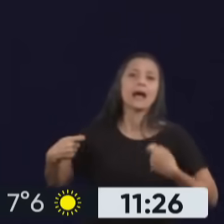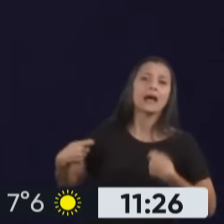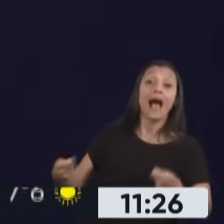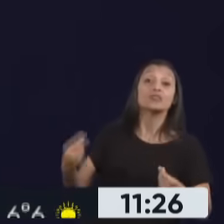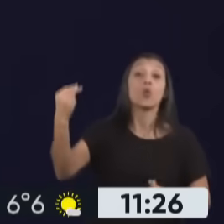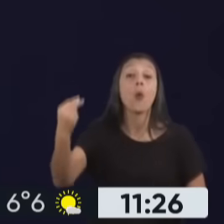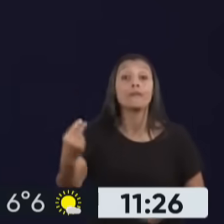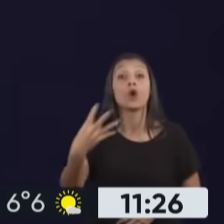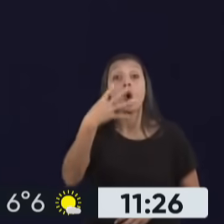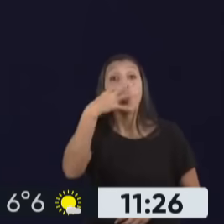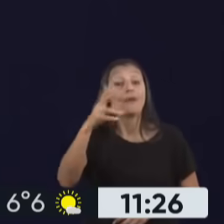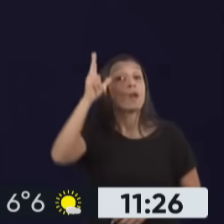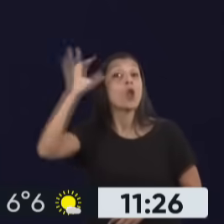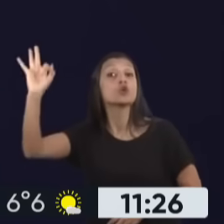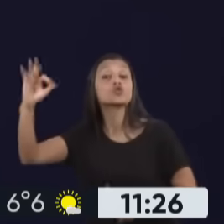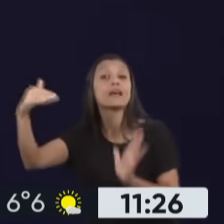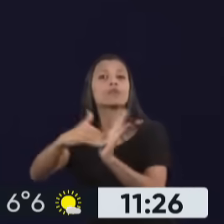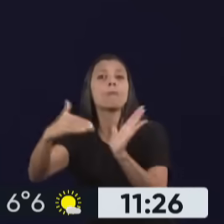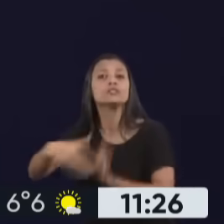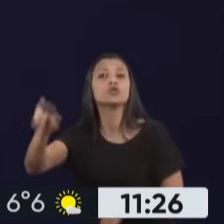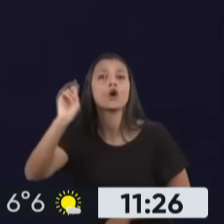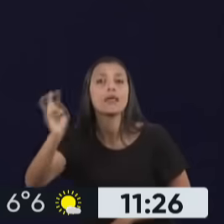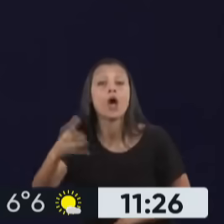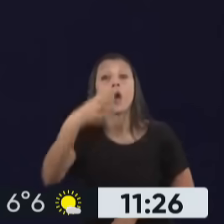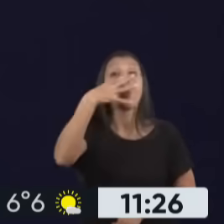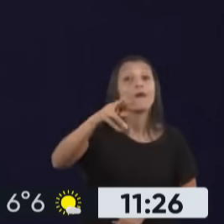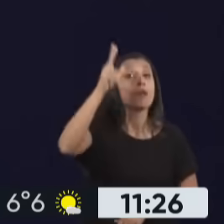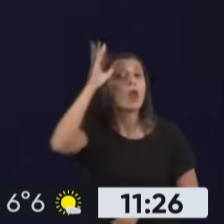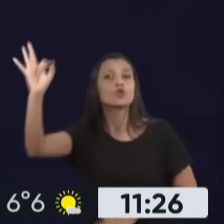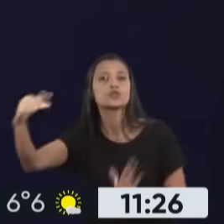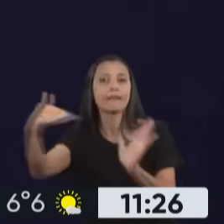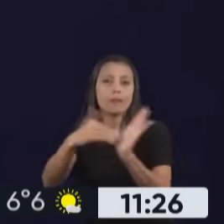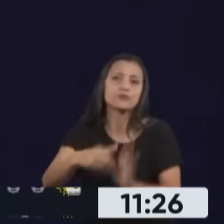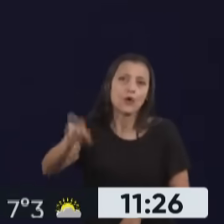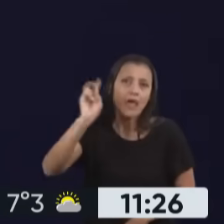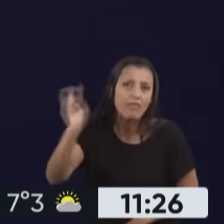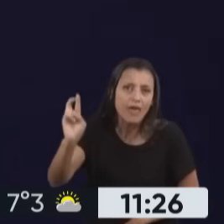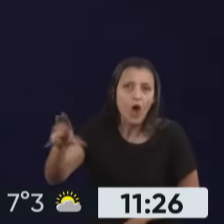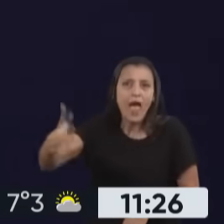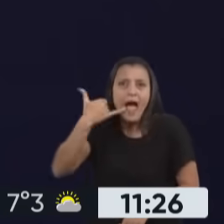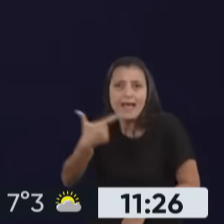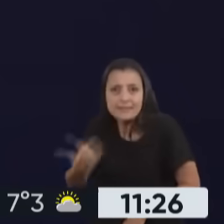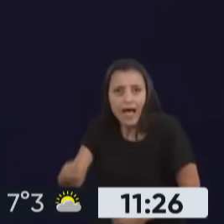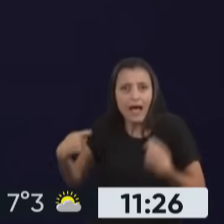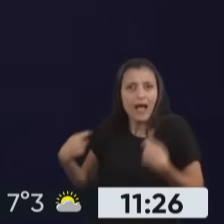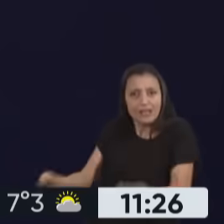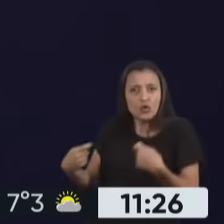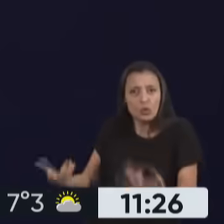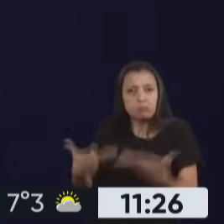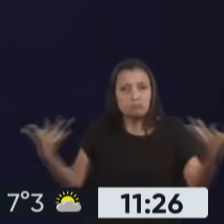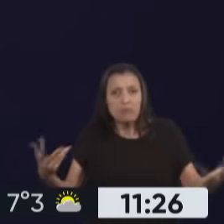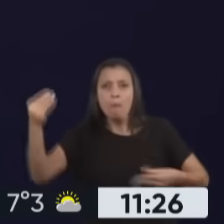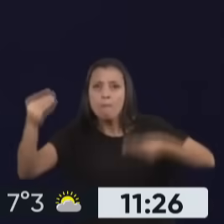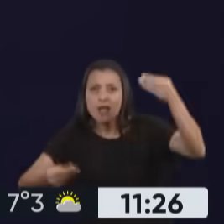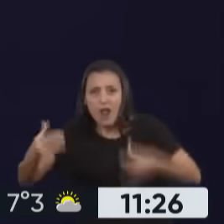de 4.800 millones de dólares. 4.800 millones de dólares. Con todo este